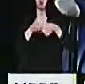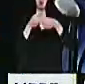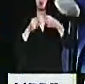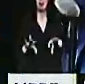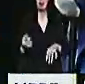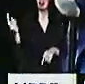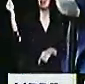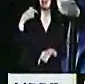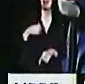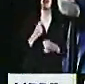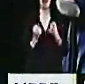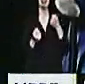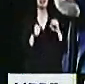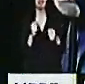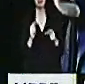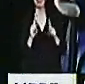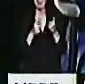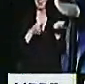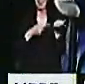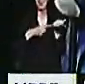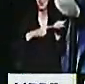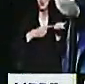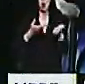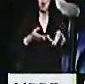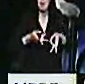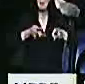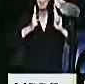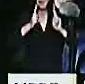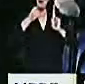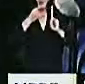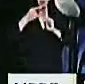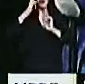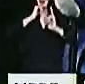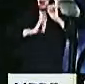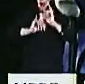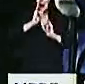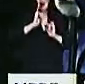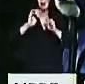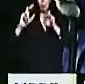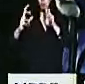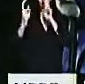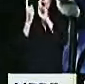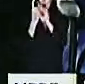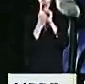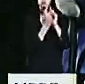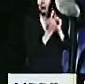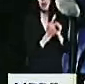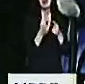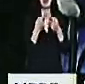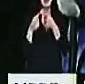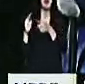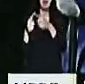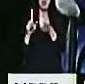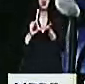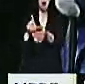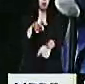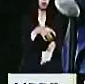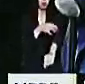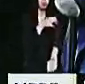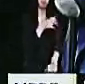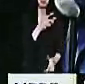llegar en un estado de estrés distinto. La tecnología está permitiendo que nos conectemos de otra manera, claro, que el talento provenga de todas partes y que empiece a ser mucho